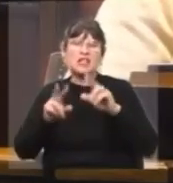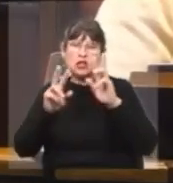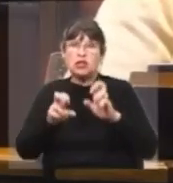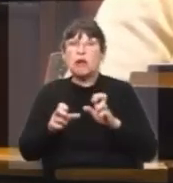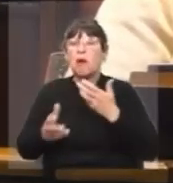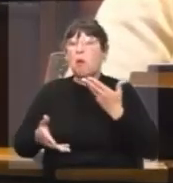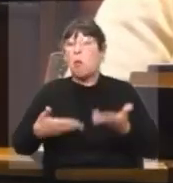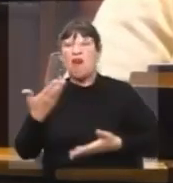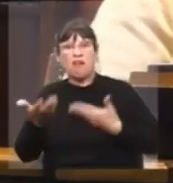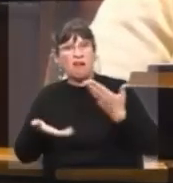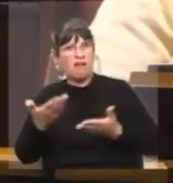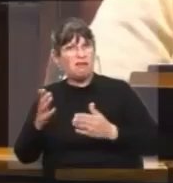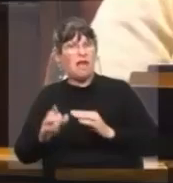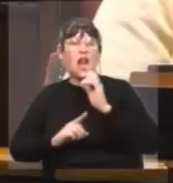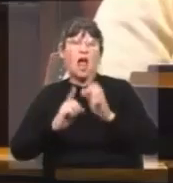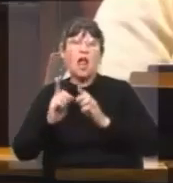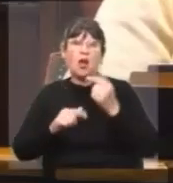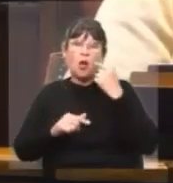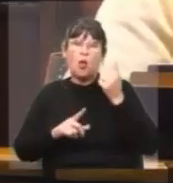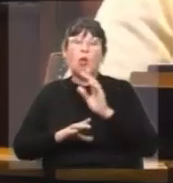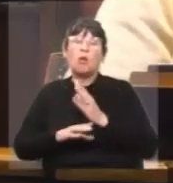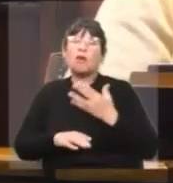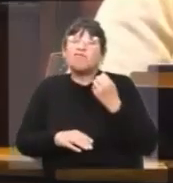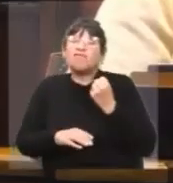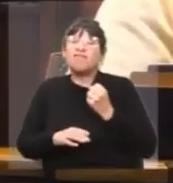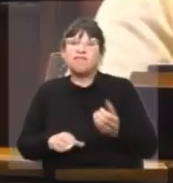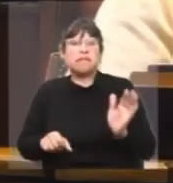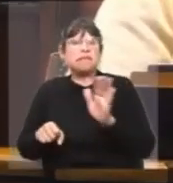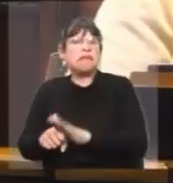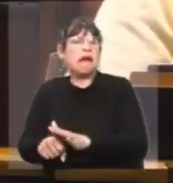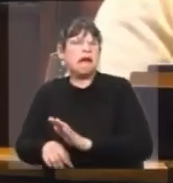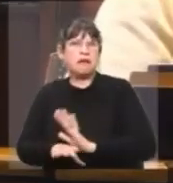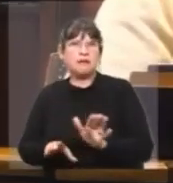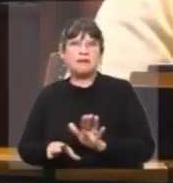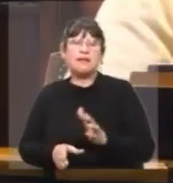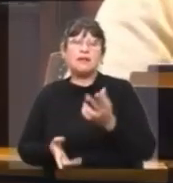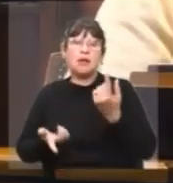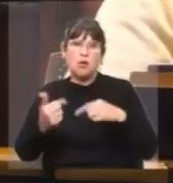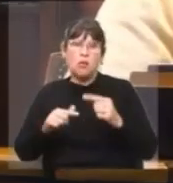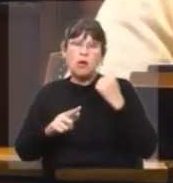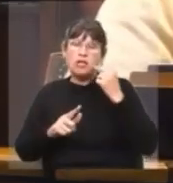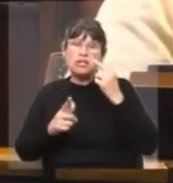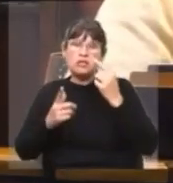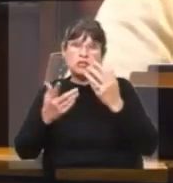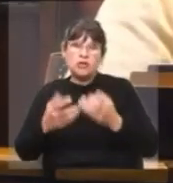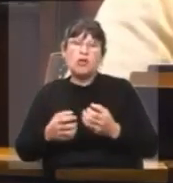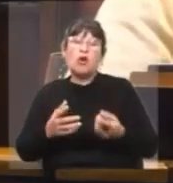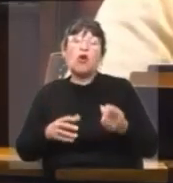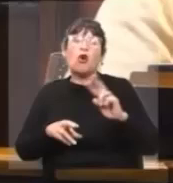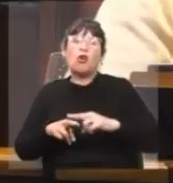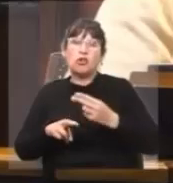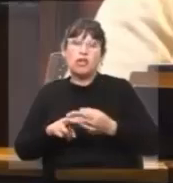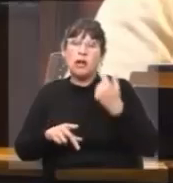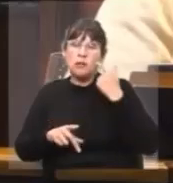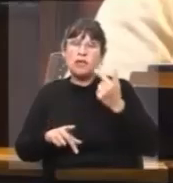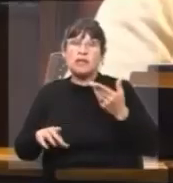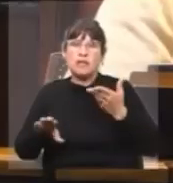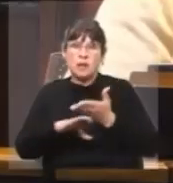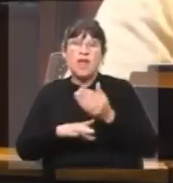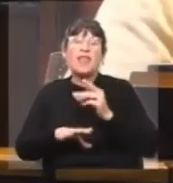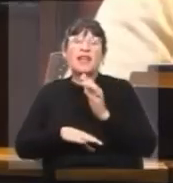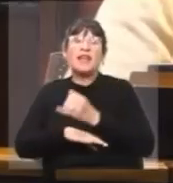molestan a algunos y prefieren taparlos por lo tanto quiero condenar una vez más estos actos y solicitar a la